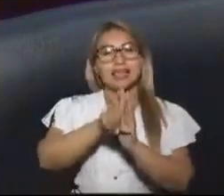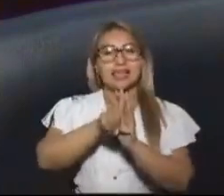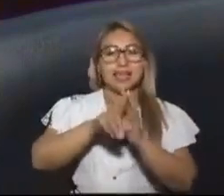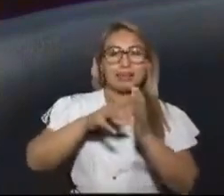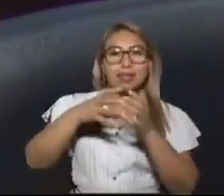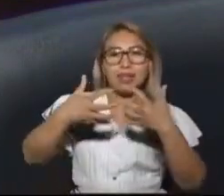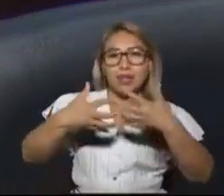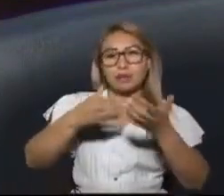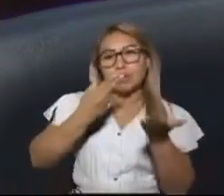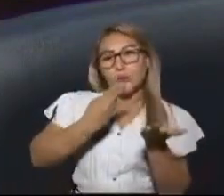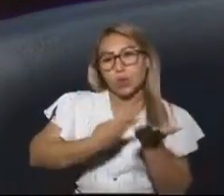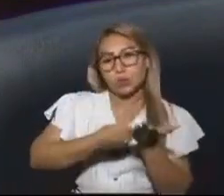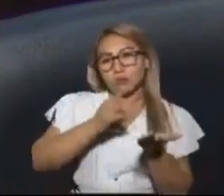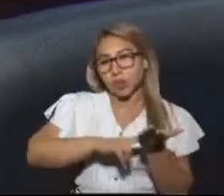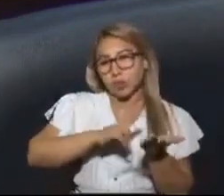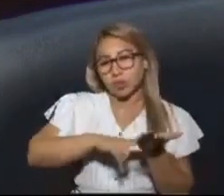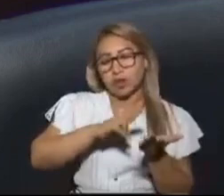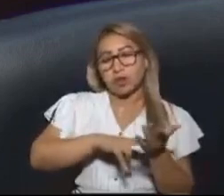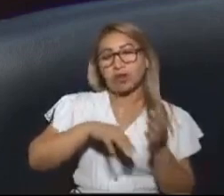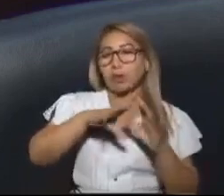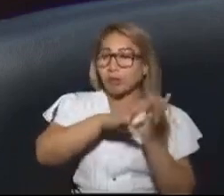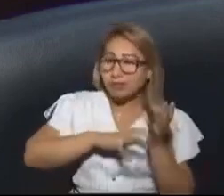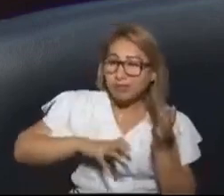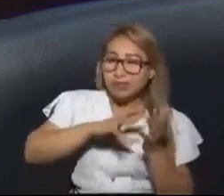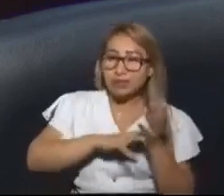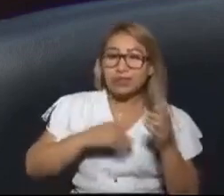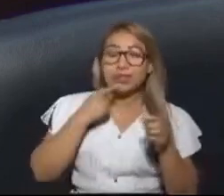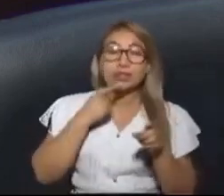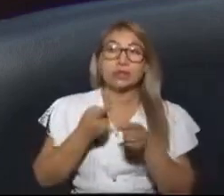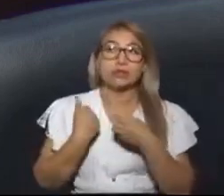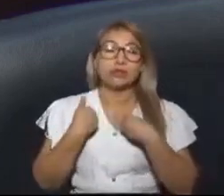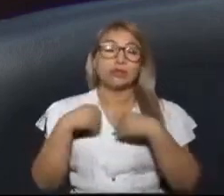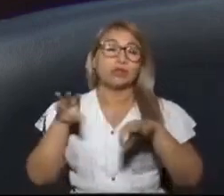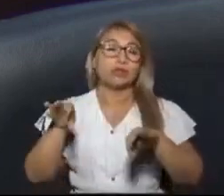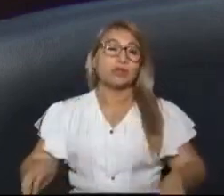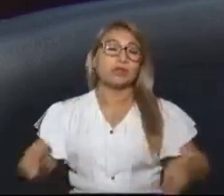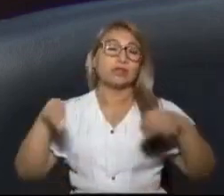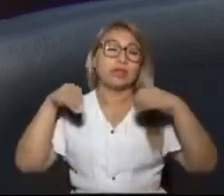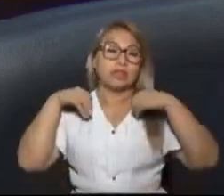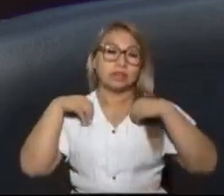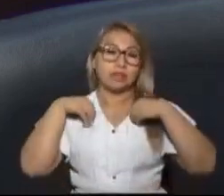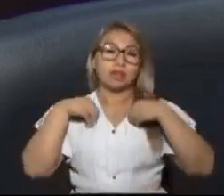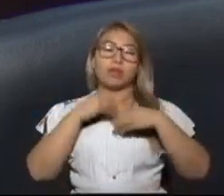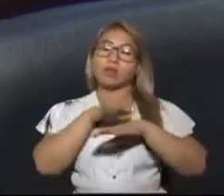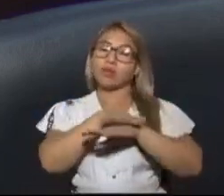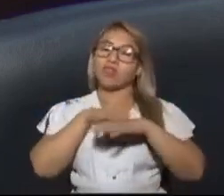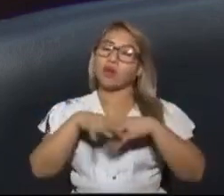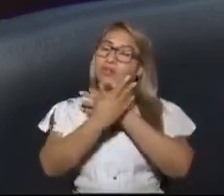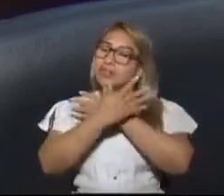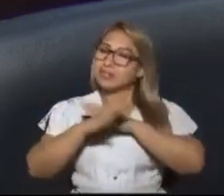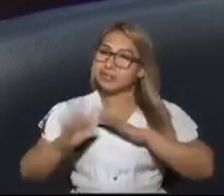Y eso debemos aceptarlo, compañeros, y atacarlo ya.